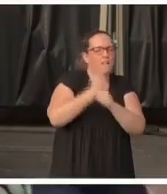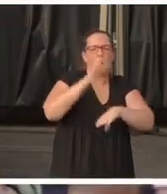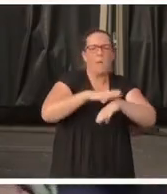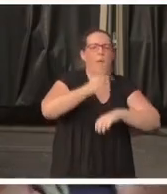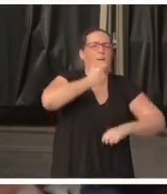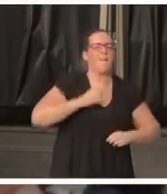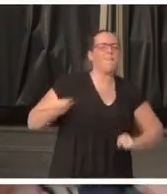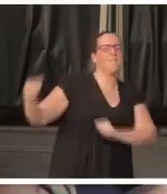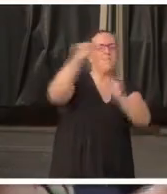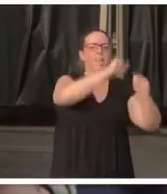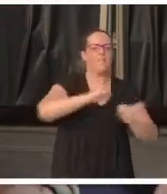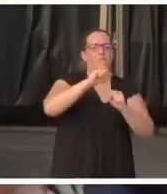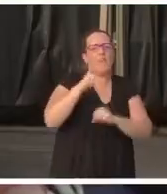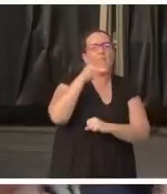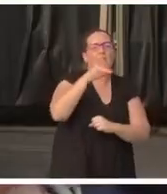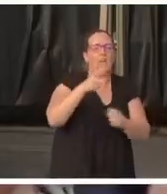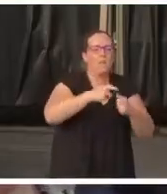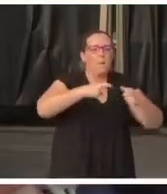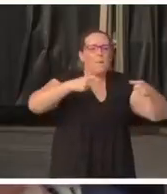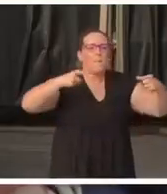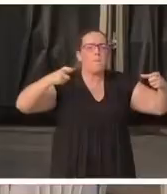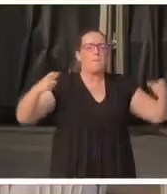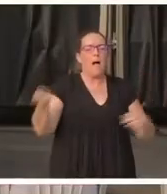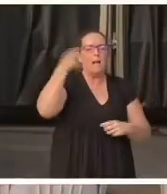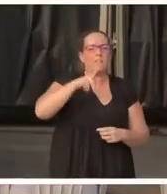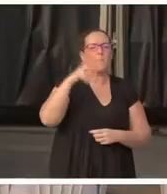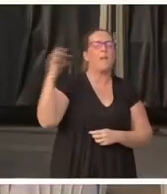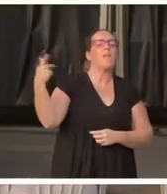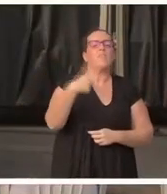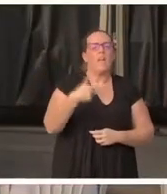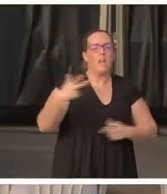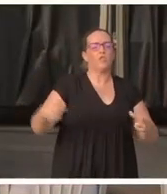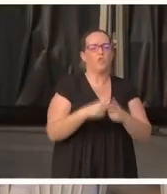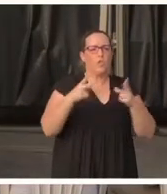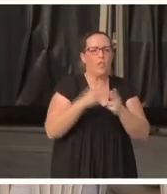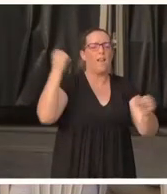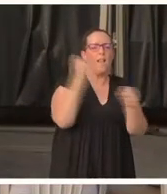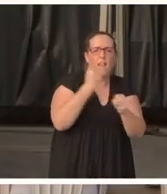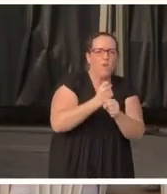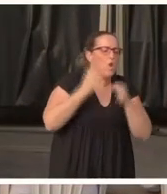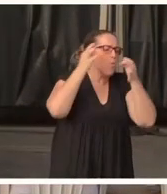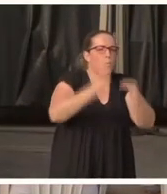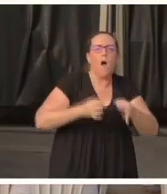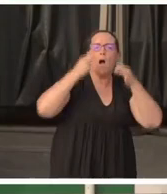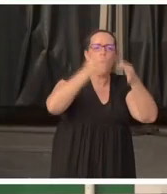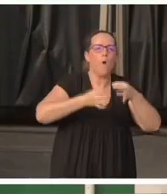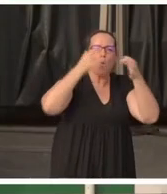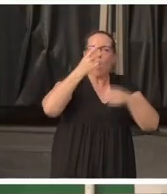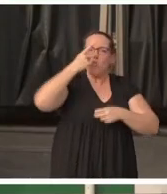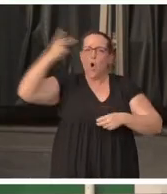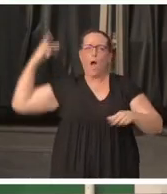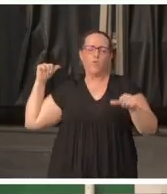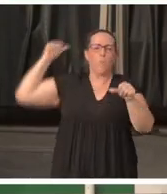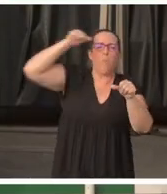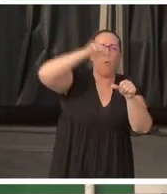defender, para ampliar los derechos sociales y laborales. Igual que venimos haciendo desde hace 2 años